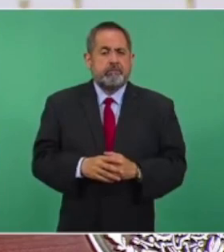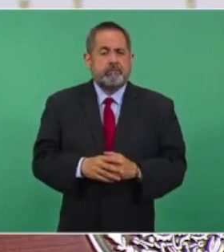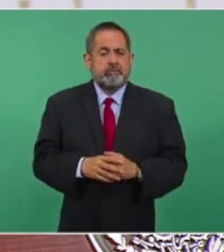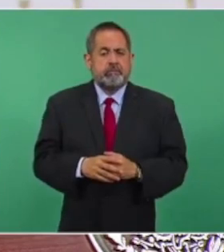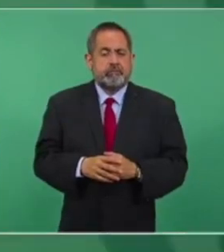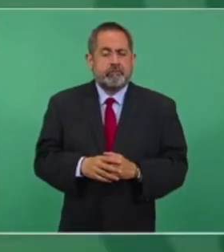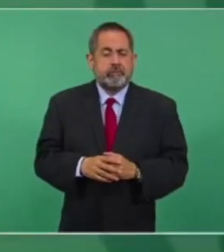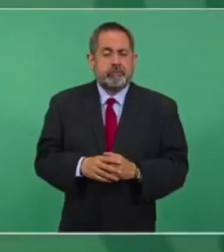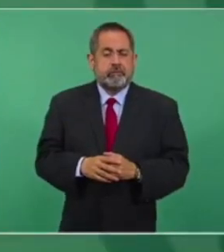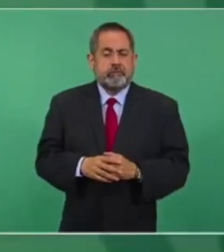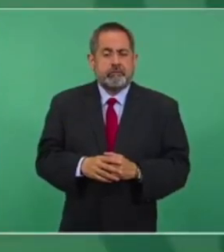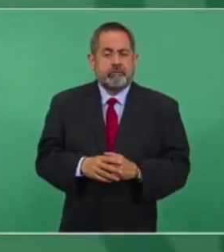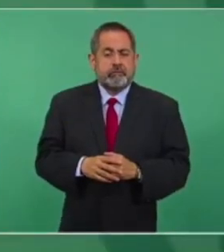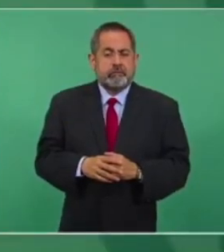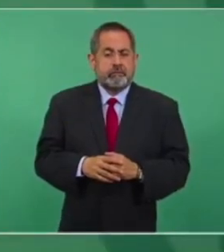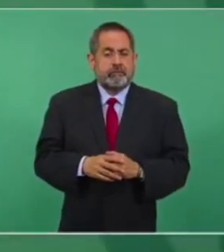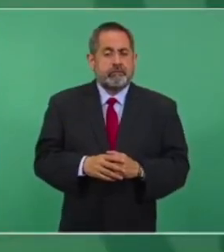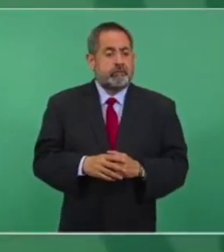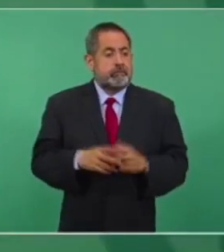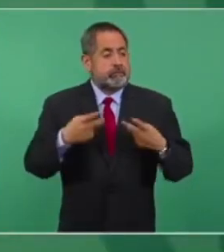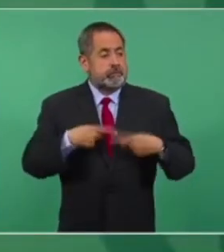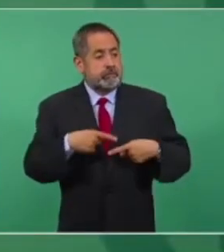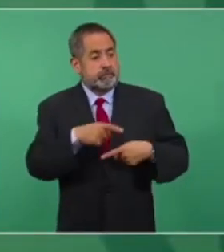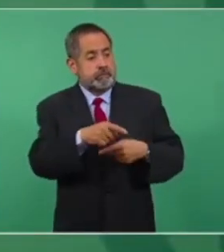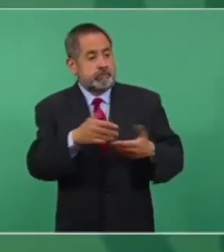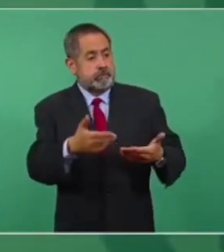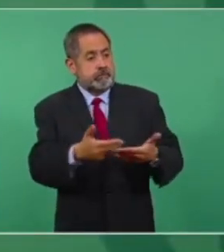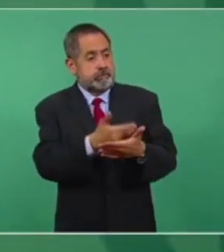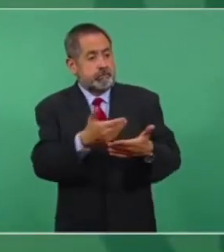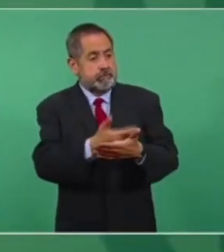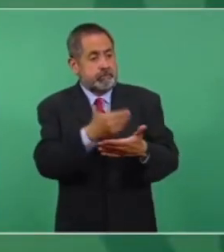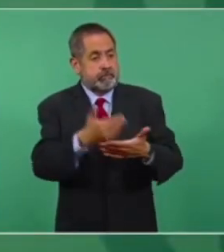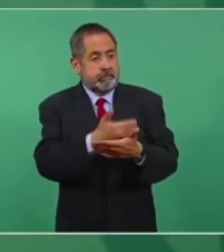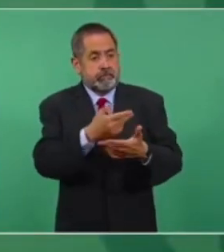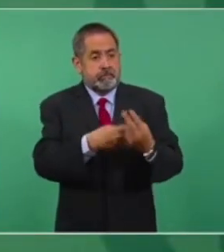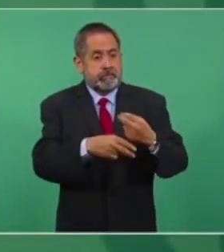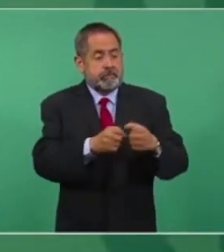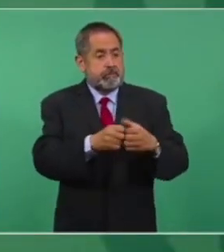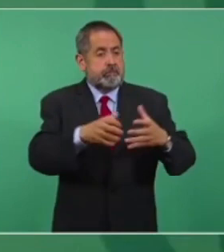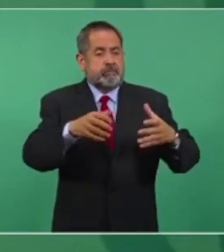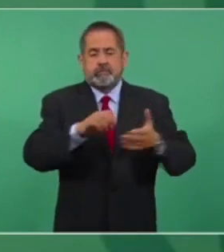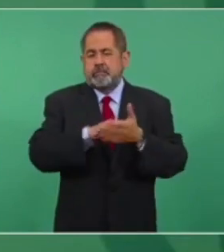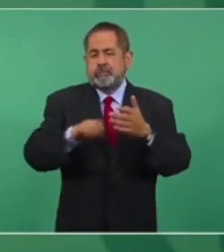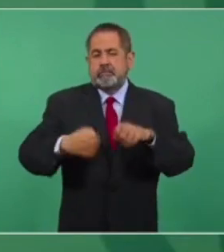fue creciendo más la población del Estado de México.